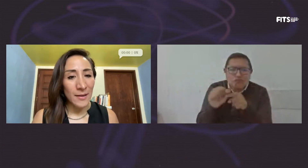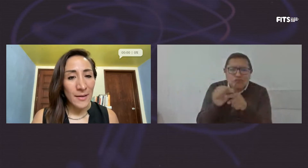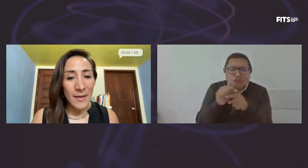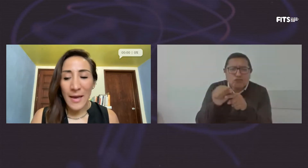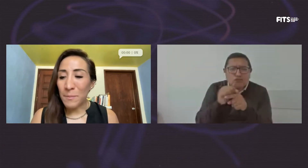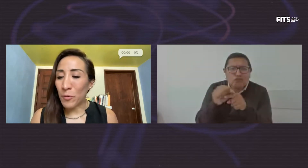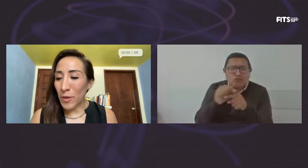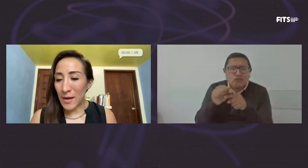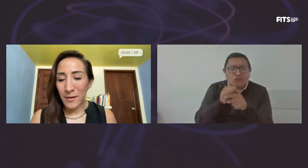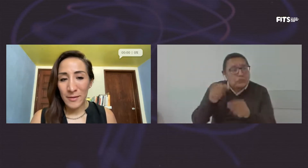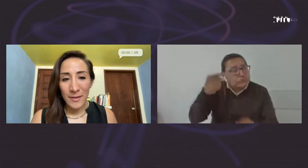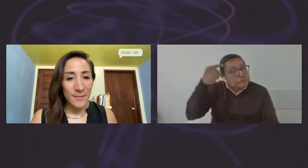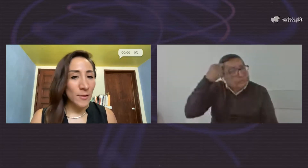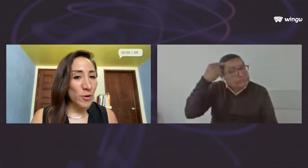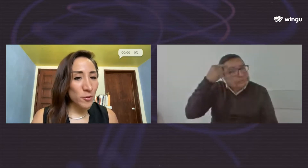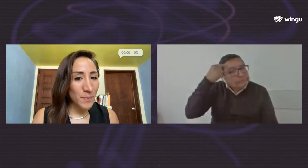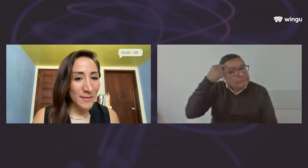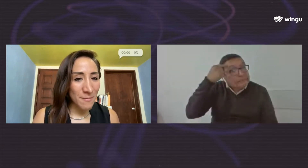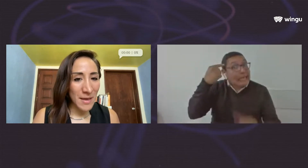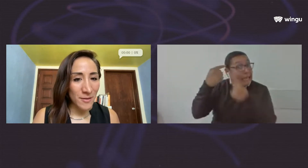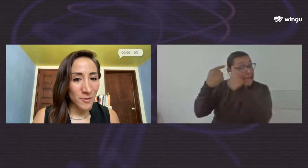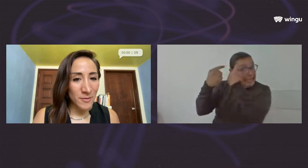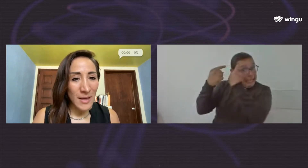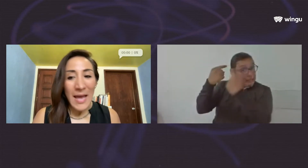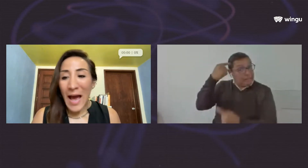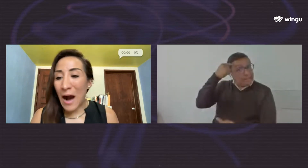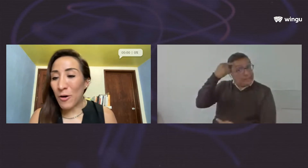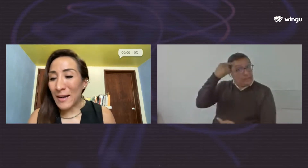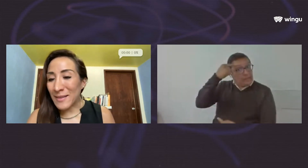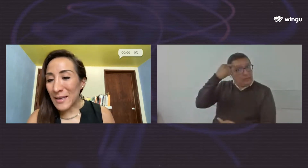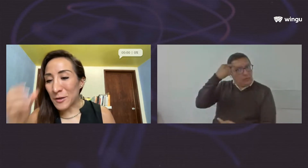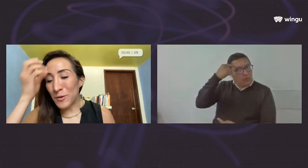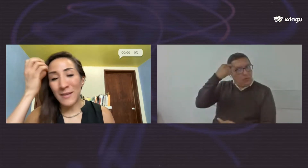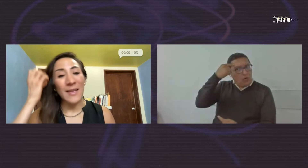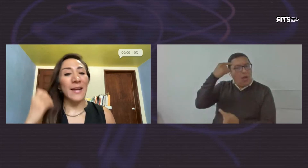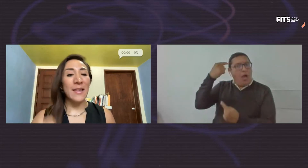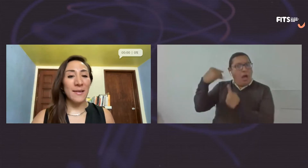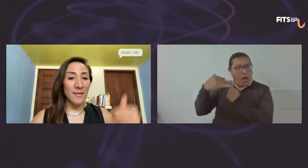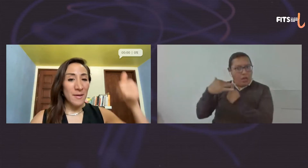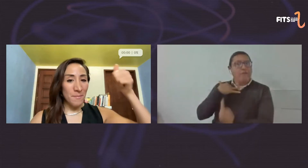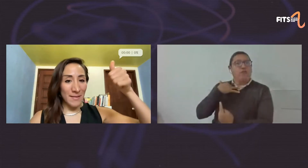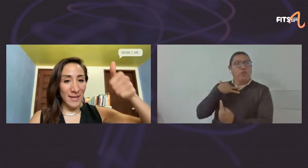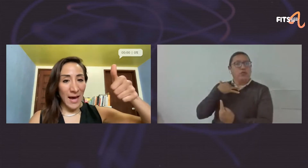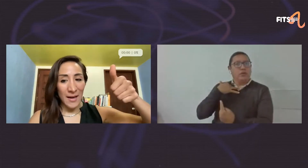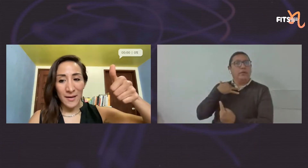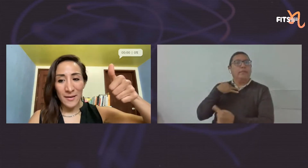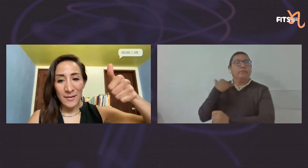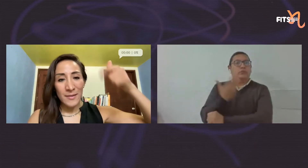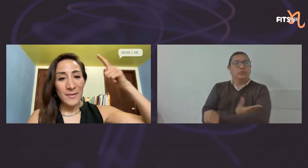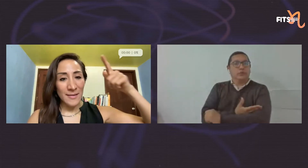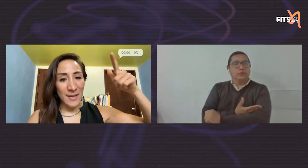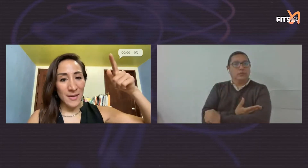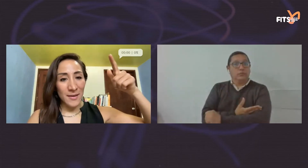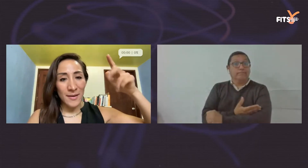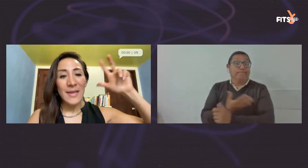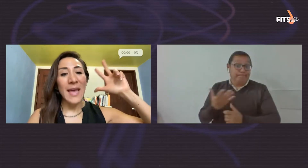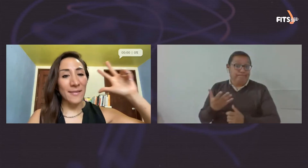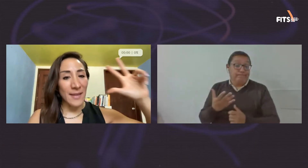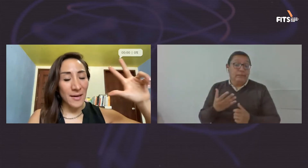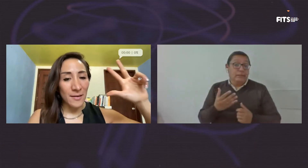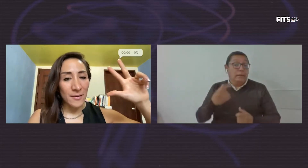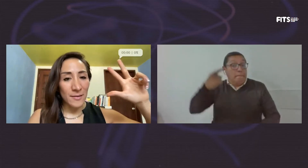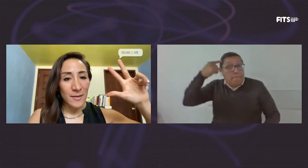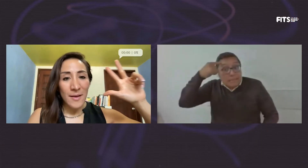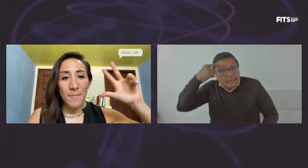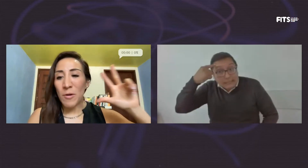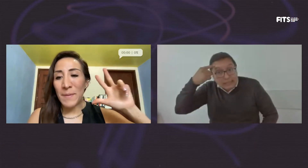demuestra el poder de nuestro pensamiento. Ahora sí, como decía Reyes, pensar, decir y